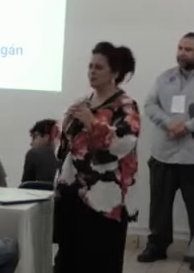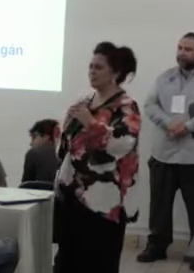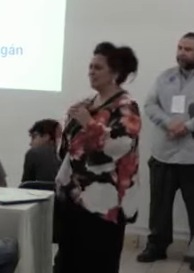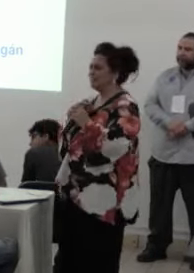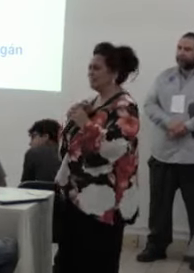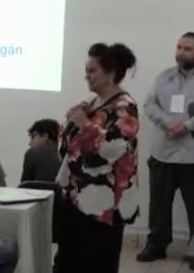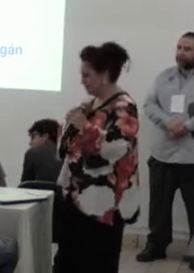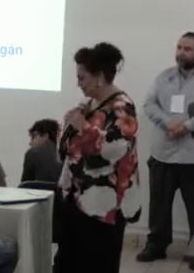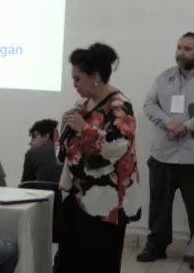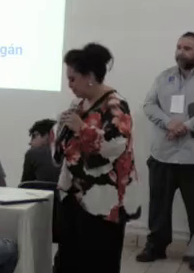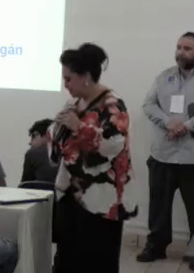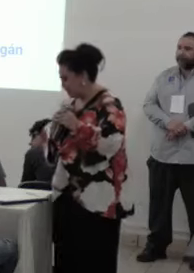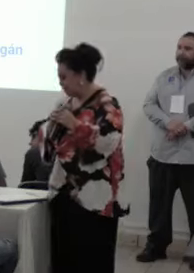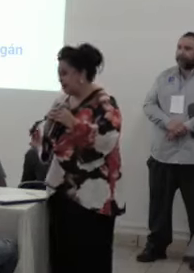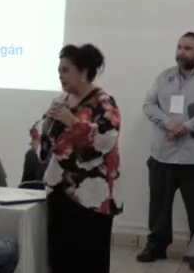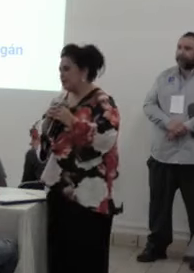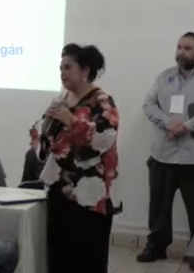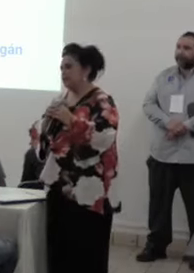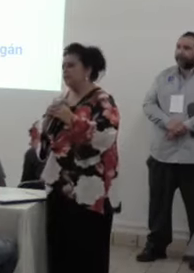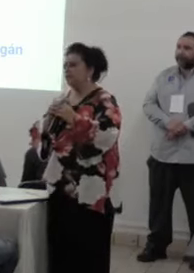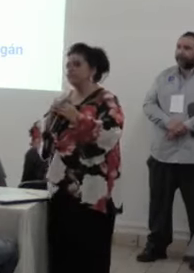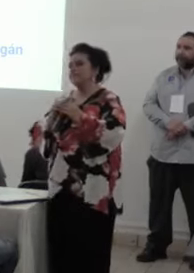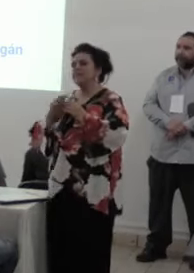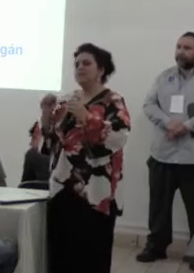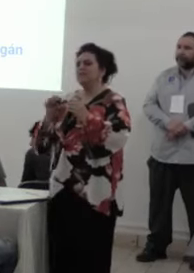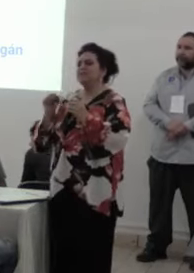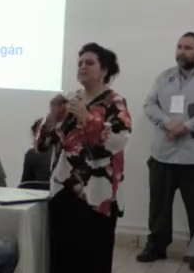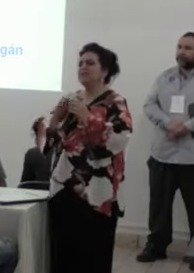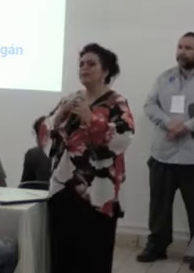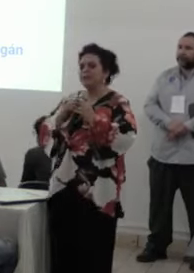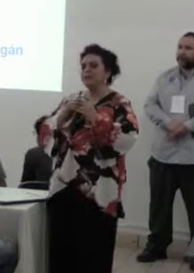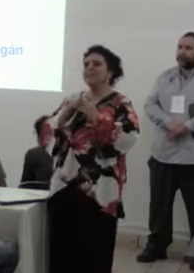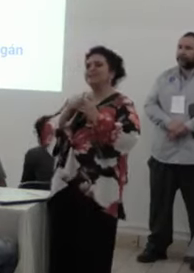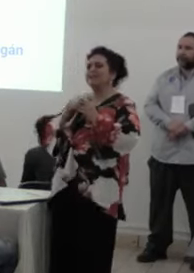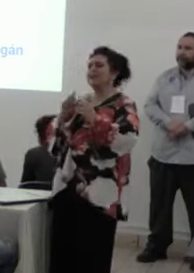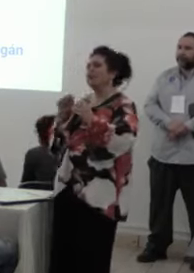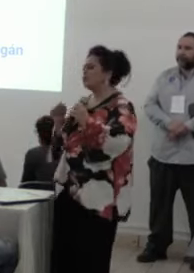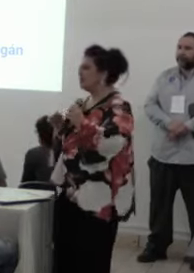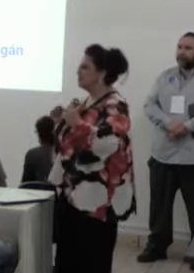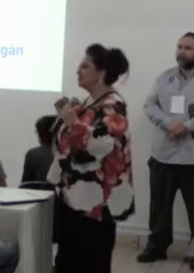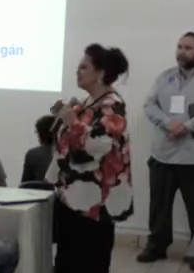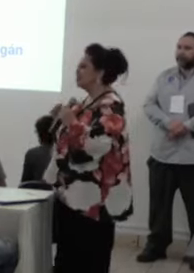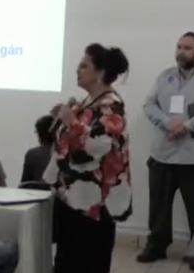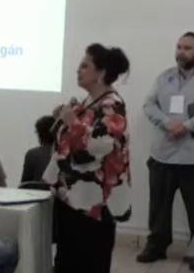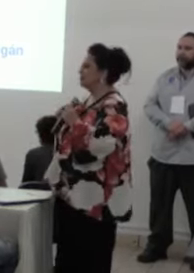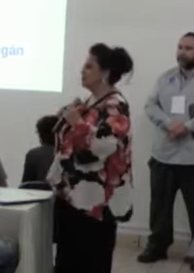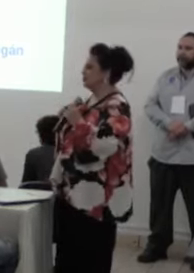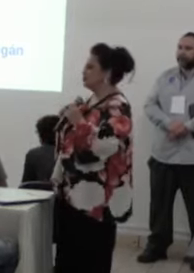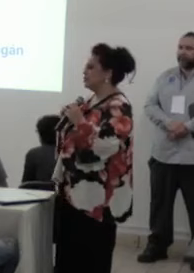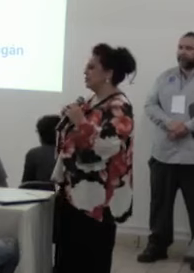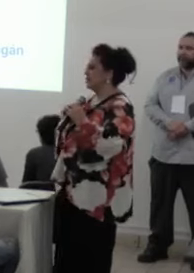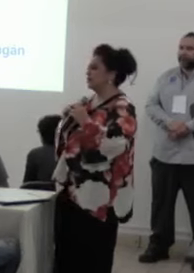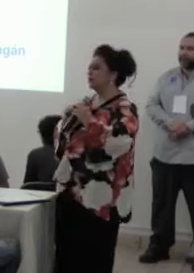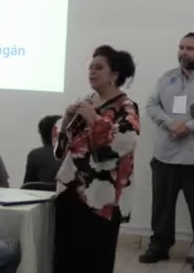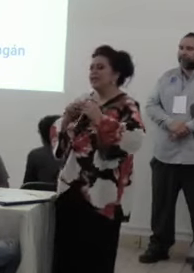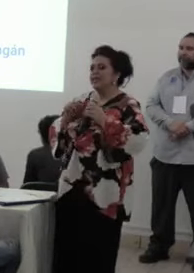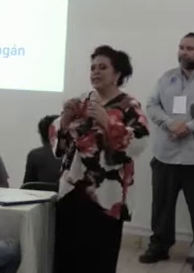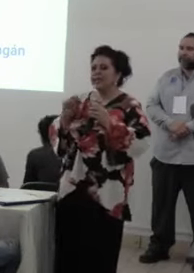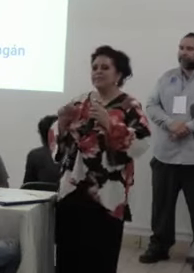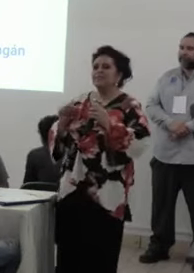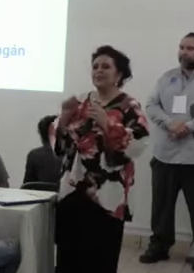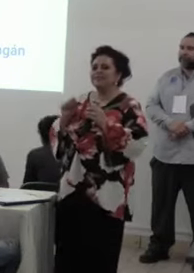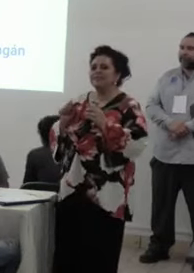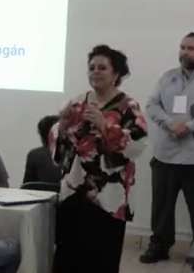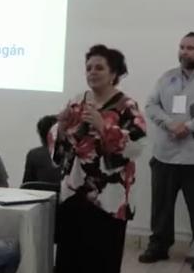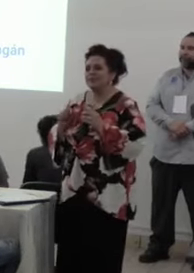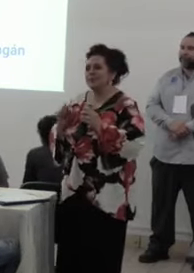nuestro presidente del CESMICH y quiero centrar mi mensaje brevemente en la importancia de la participación ciudadana.